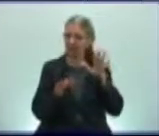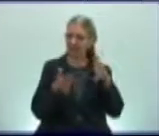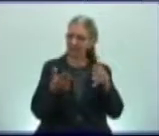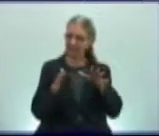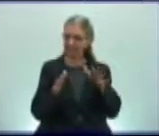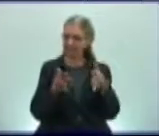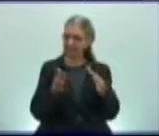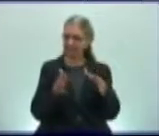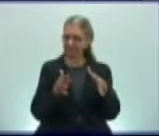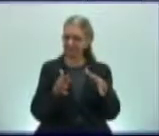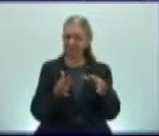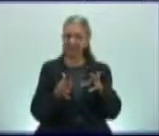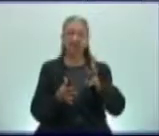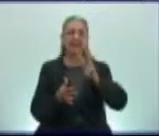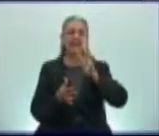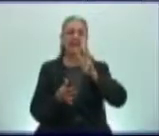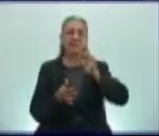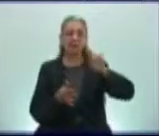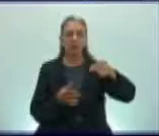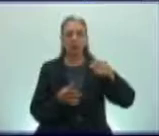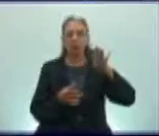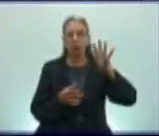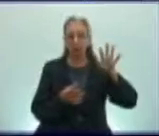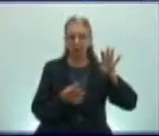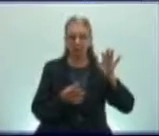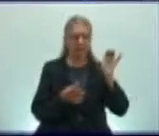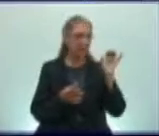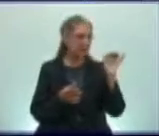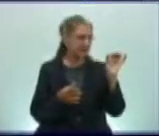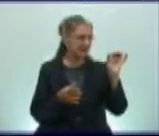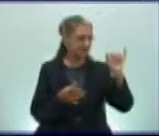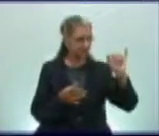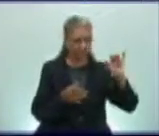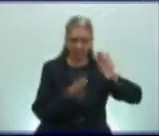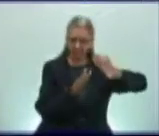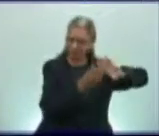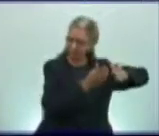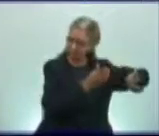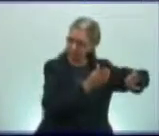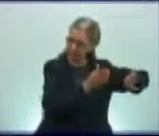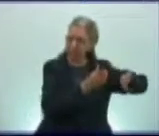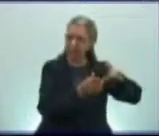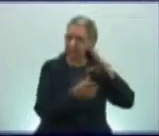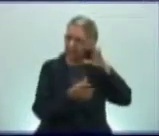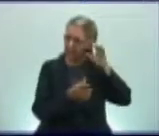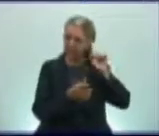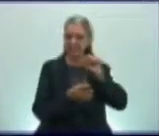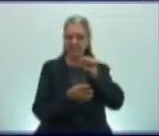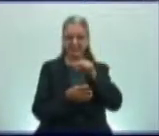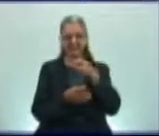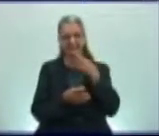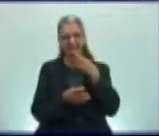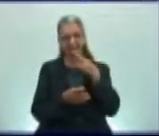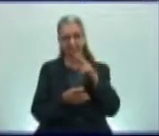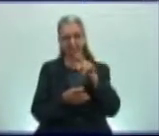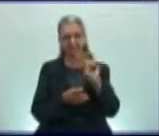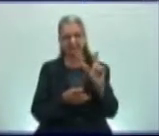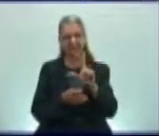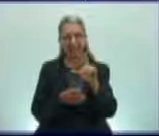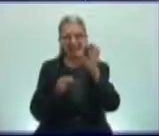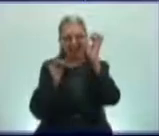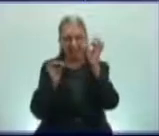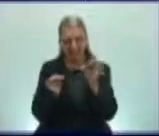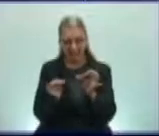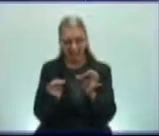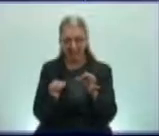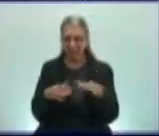a 3,4 en este caso. Y esa sí sería la respuesta que puedes dar literalmente